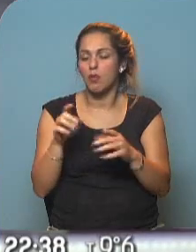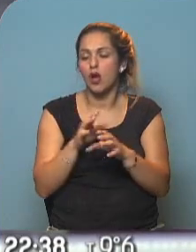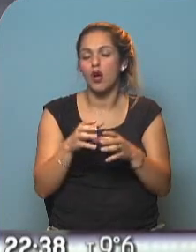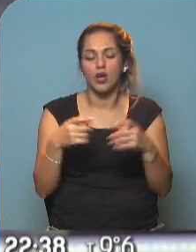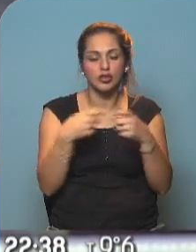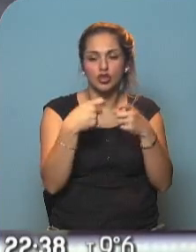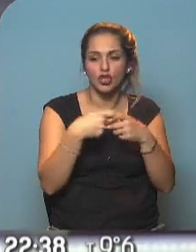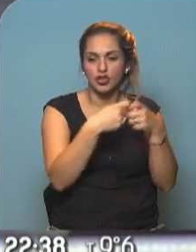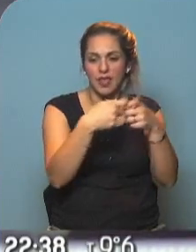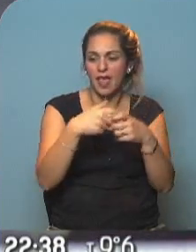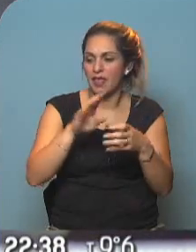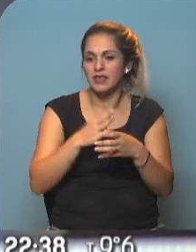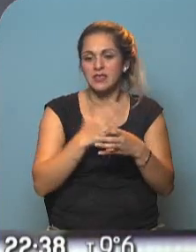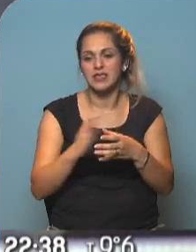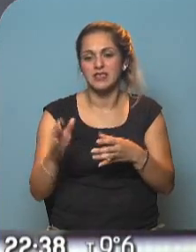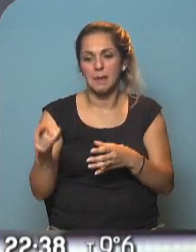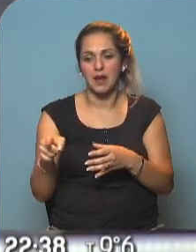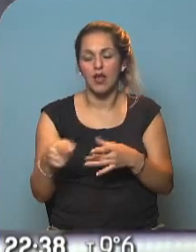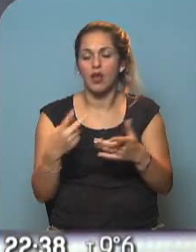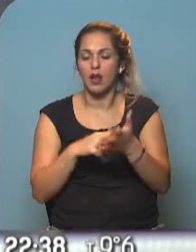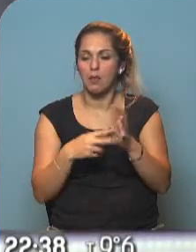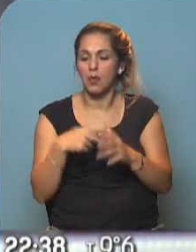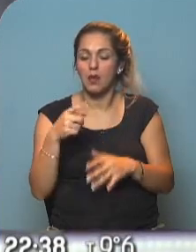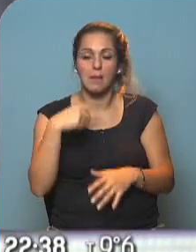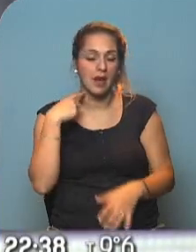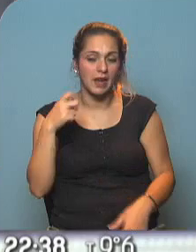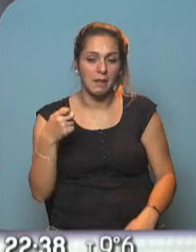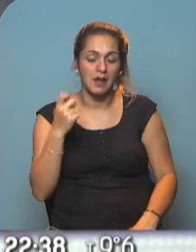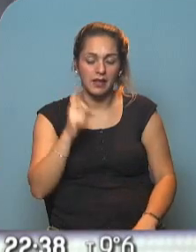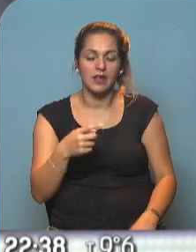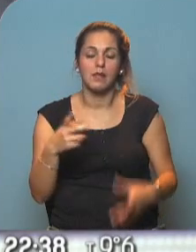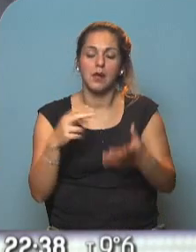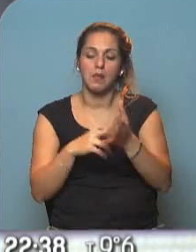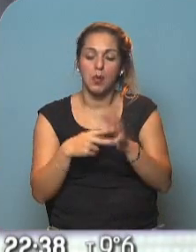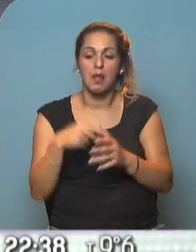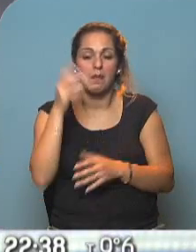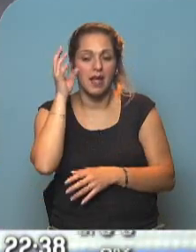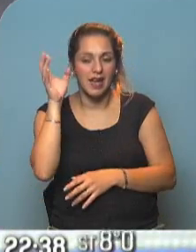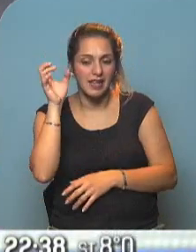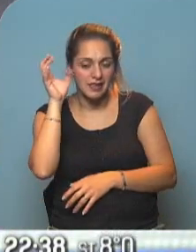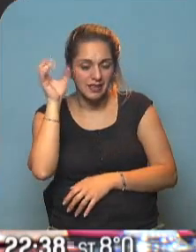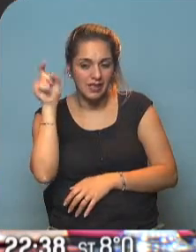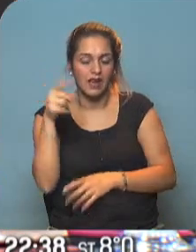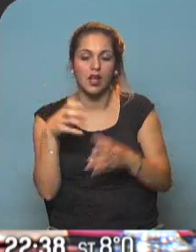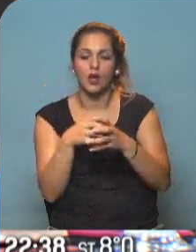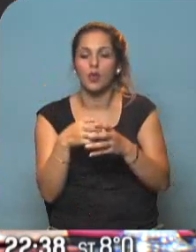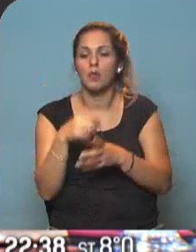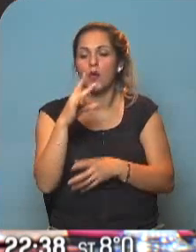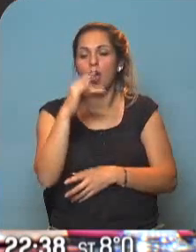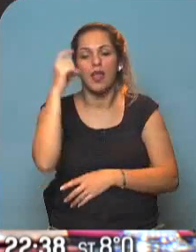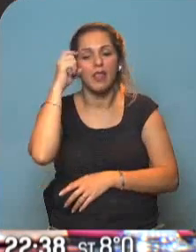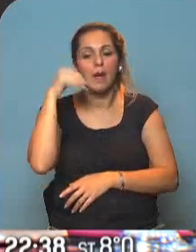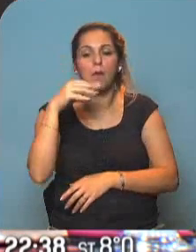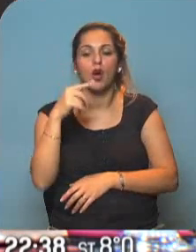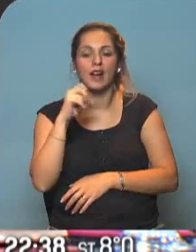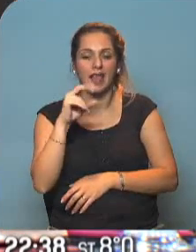que era la crisis del PSOE en España y fue la crisis del Partido Demócrata en Italia. Ahora, un gobierno como el que